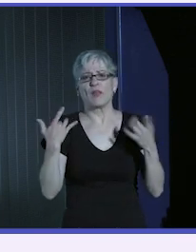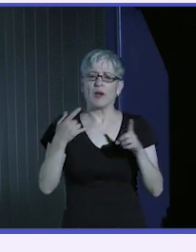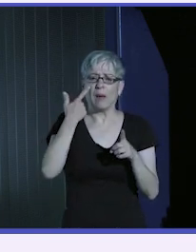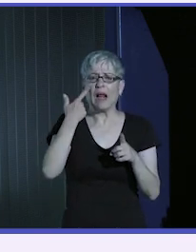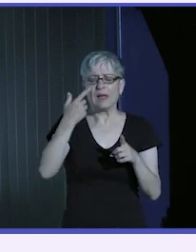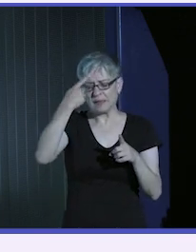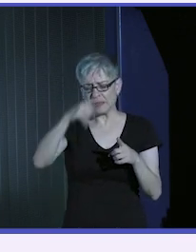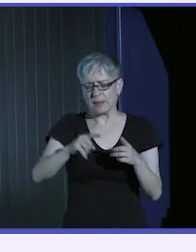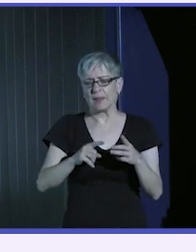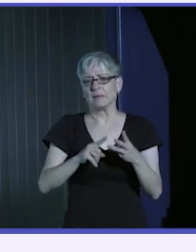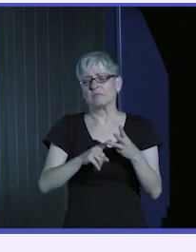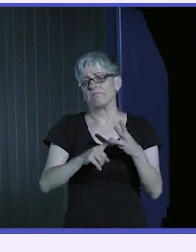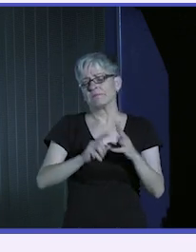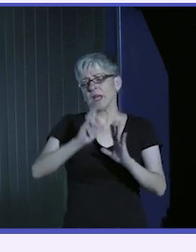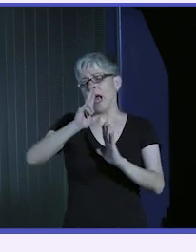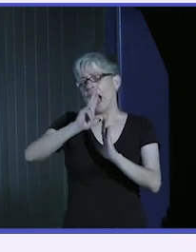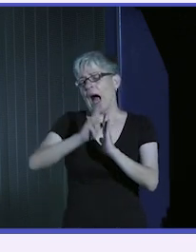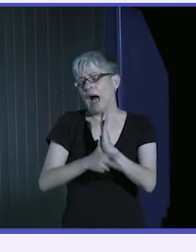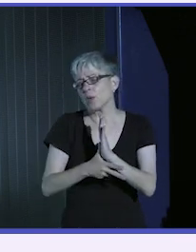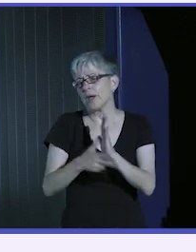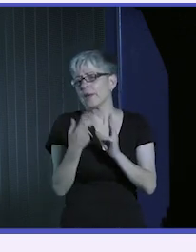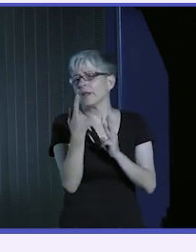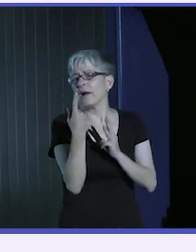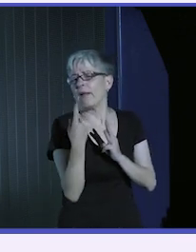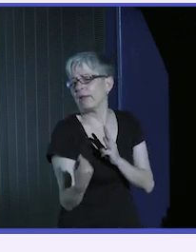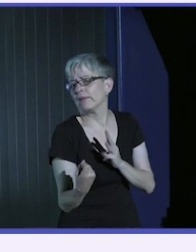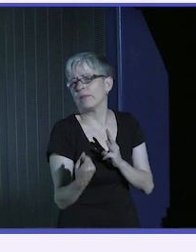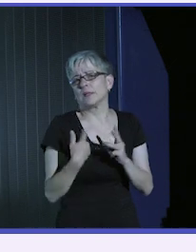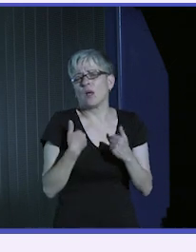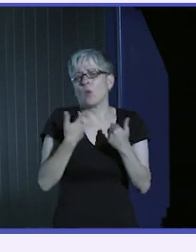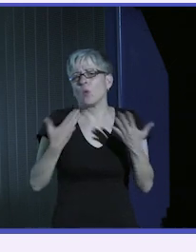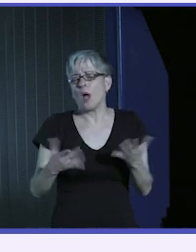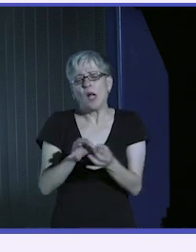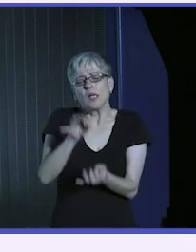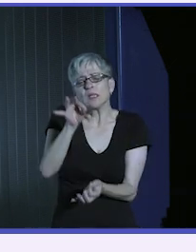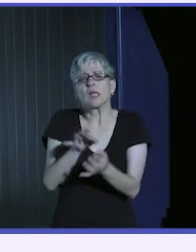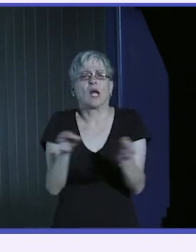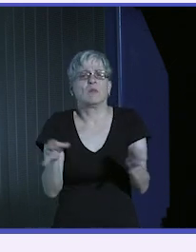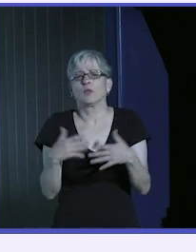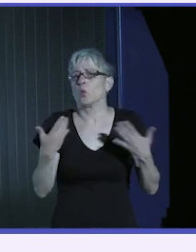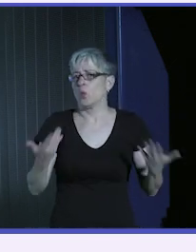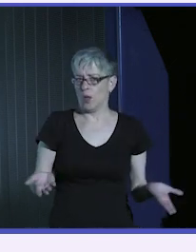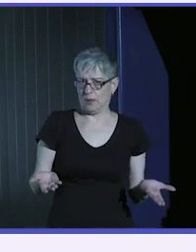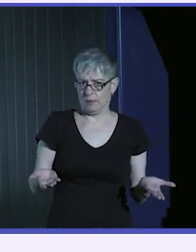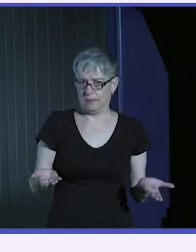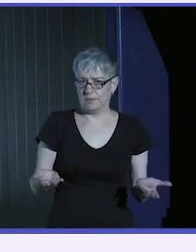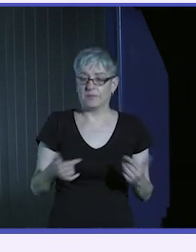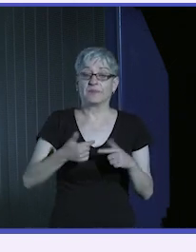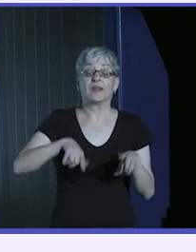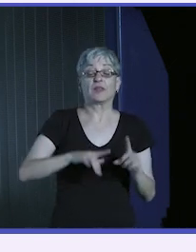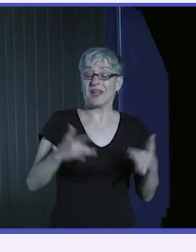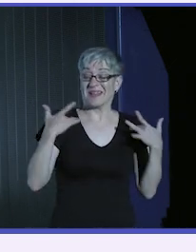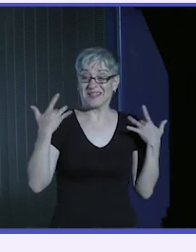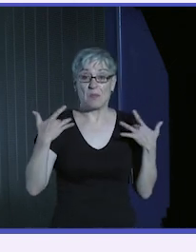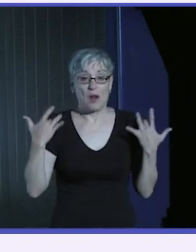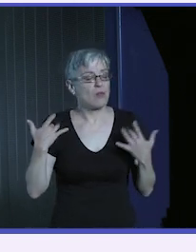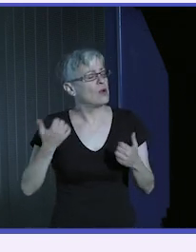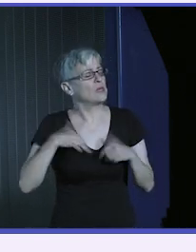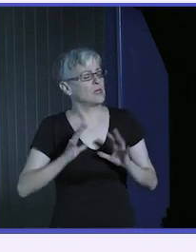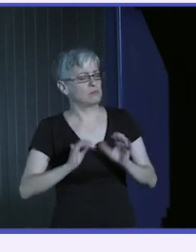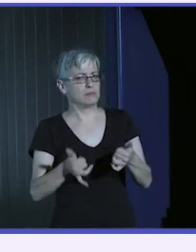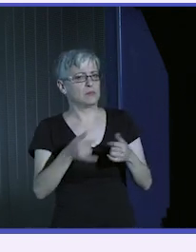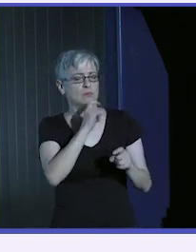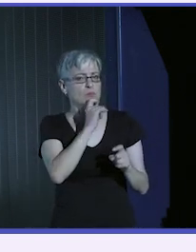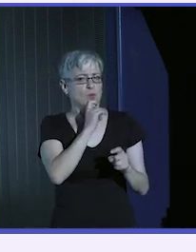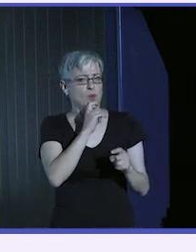ver qué tipo de hardware cuántico necesitaría y qué tamaño de ese hardware. Entonces, ahora mismo ya podemos crear estas simulaciones, podemos ver cómo